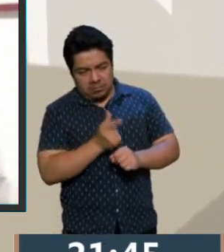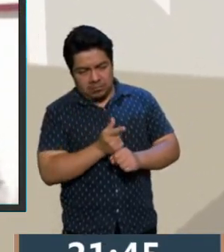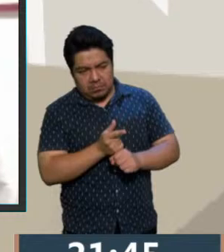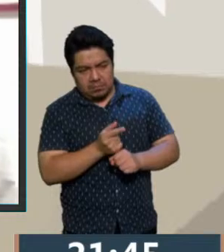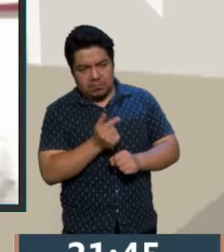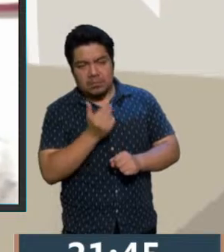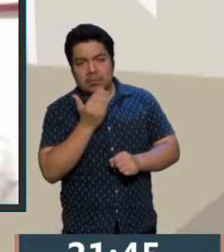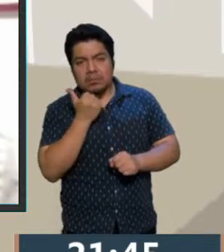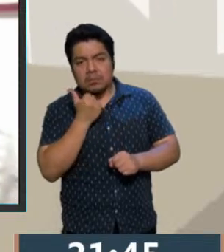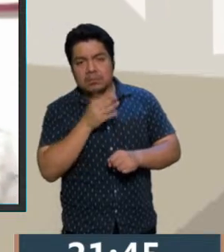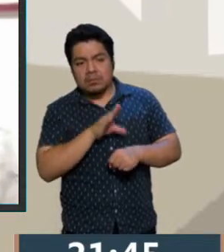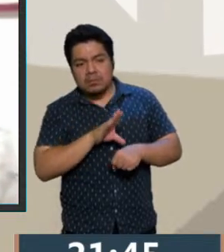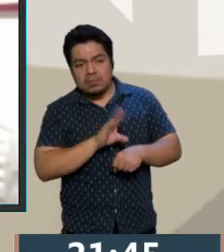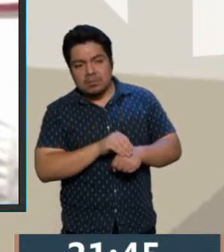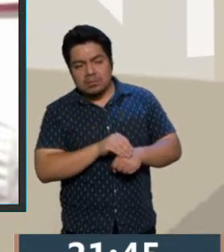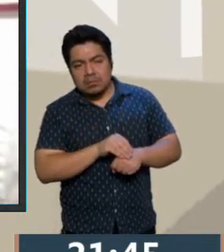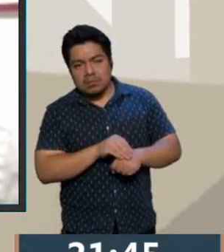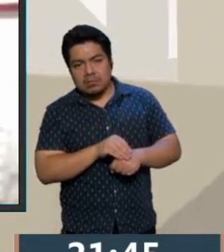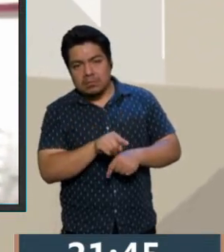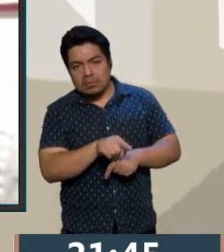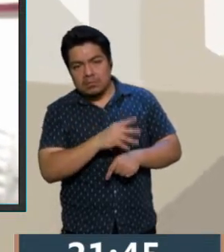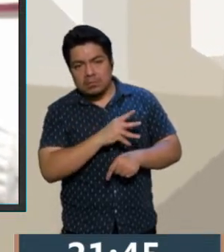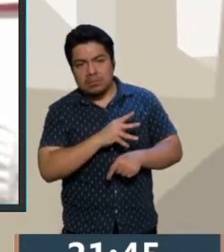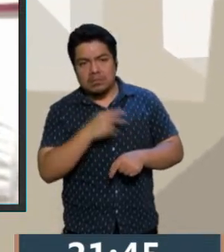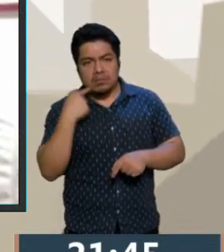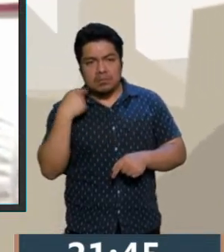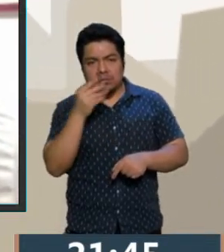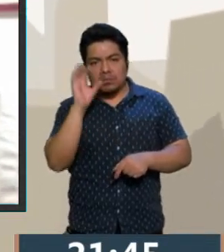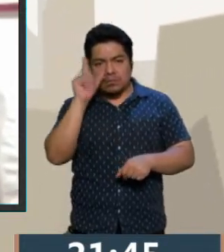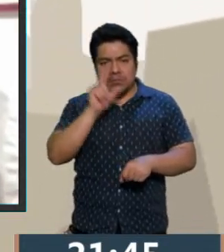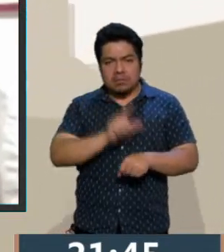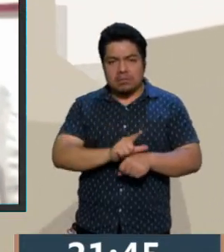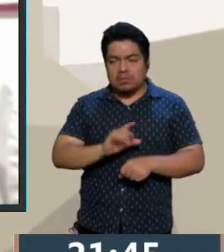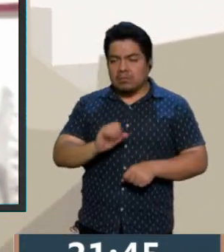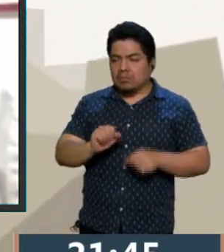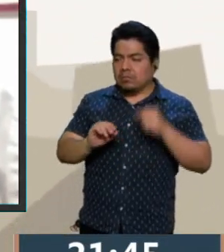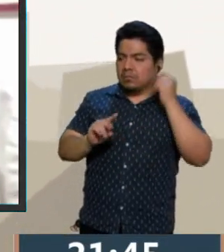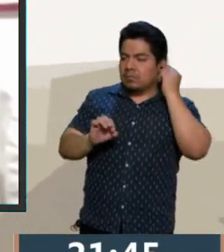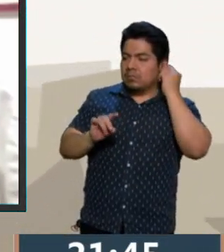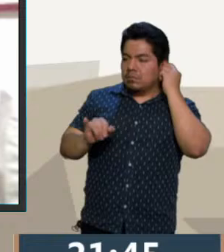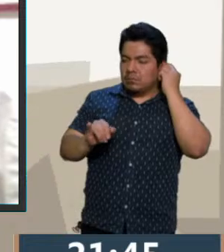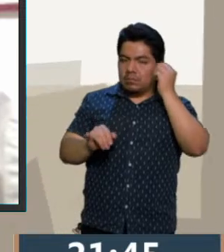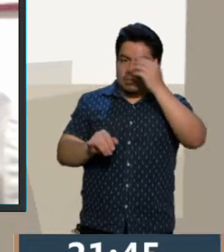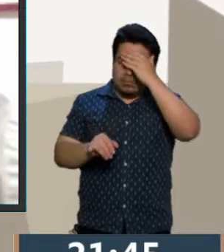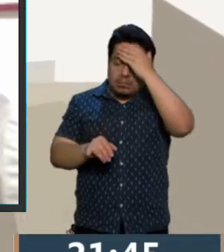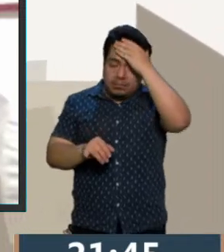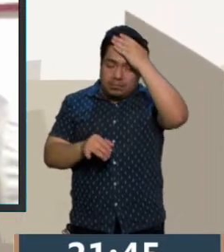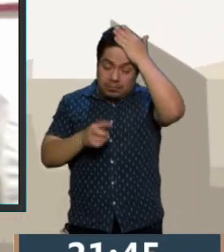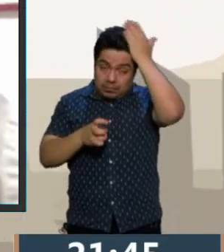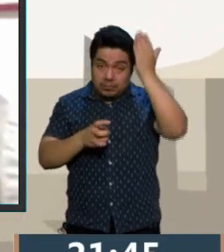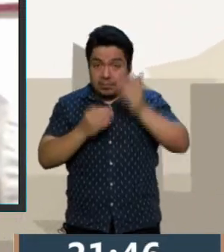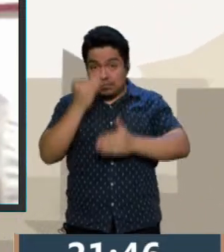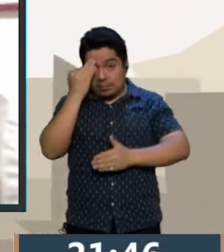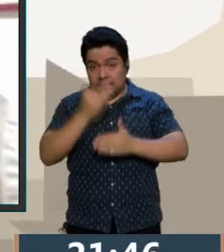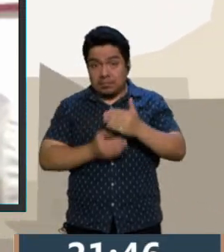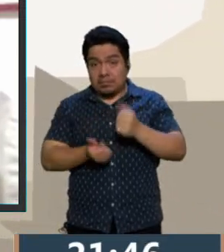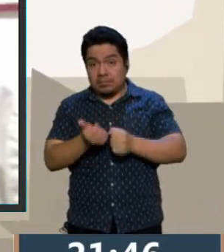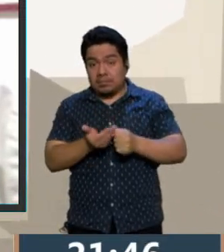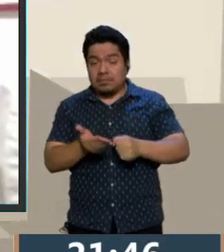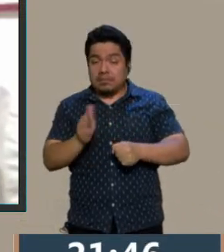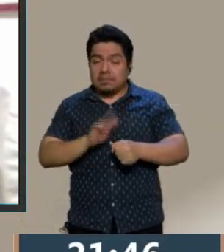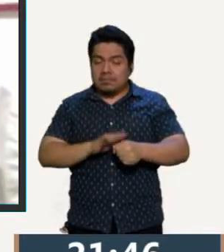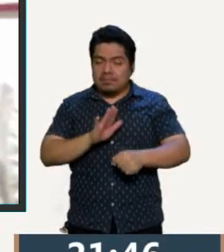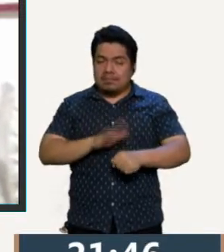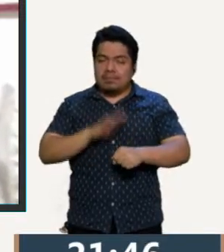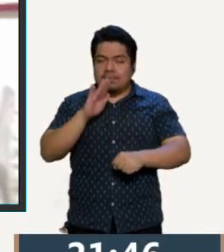había solicitado el dictamen de la Dirección de Patrimonio Cultural Urbano de la Seduvi, lo cual constituye una falta administrativa adicional.